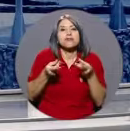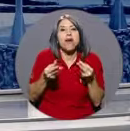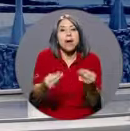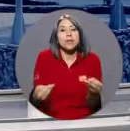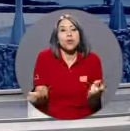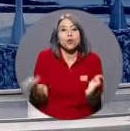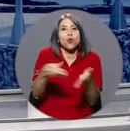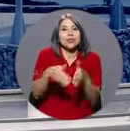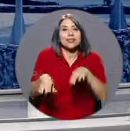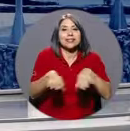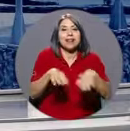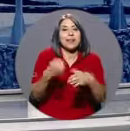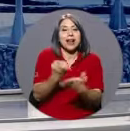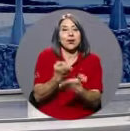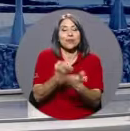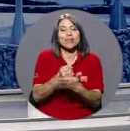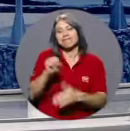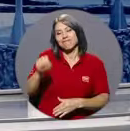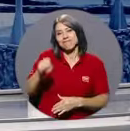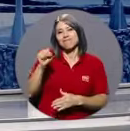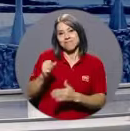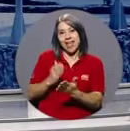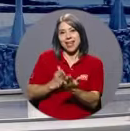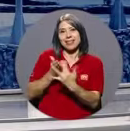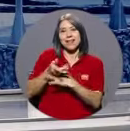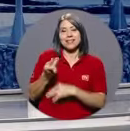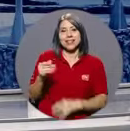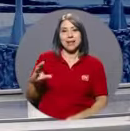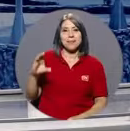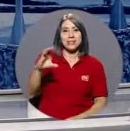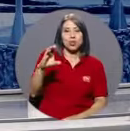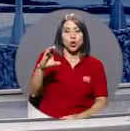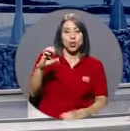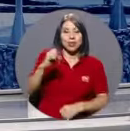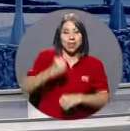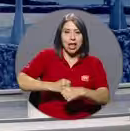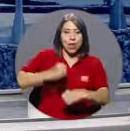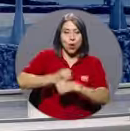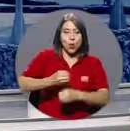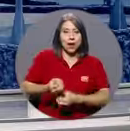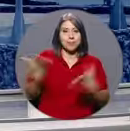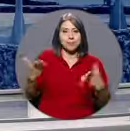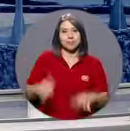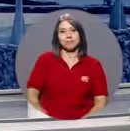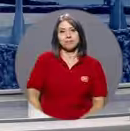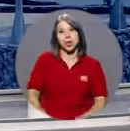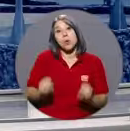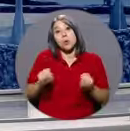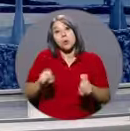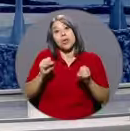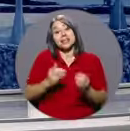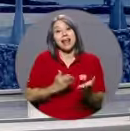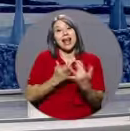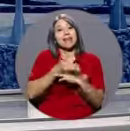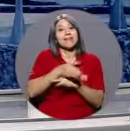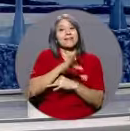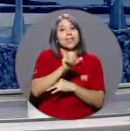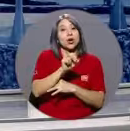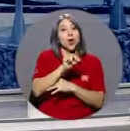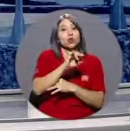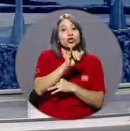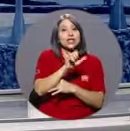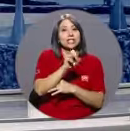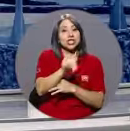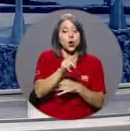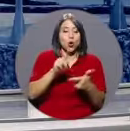dinamizar la economía en este momento, efectivamente a través de la inversión de obra con destino público, ¿verdad? Puede ser a través de concesiones,